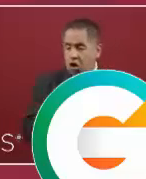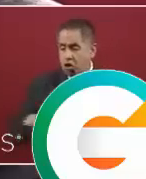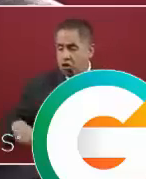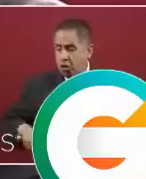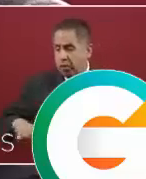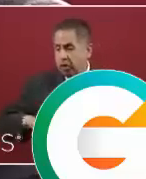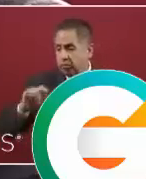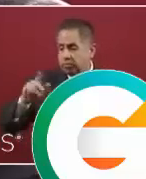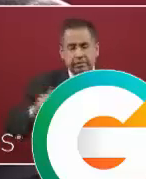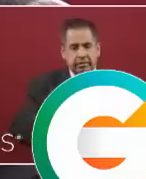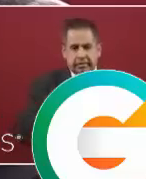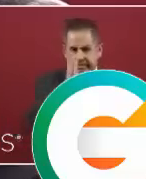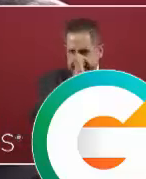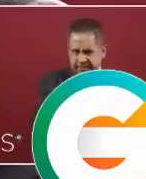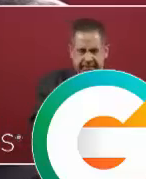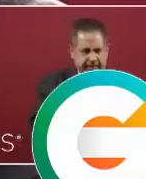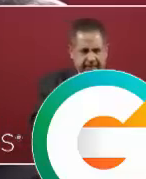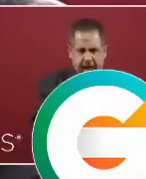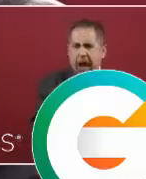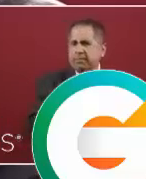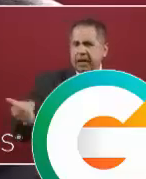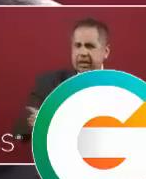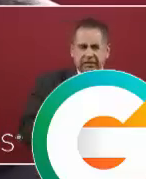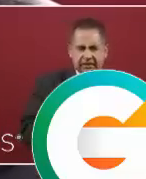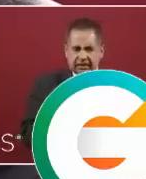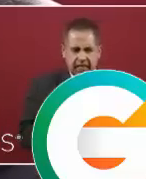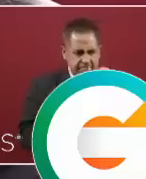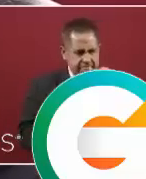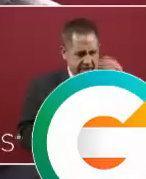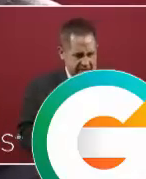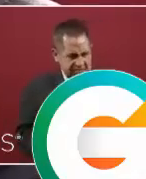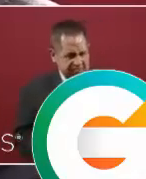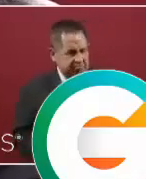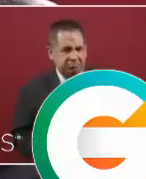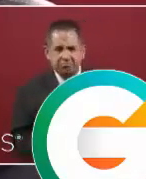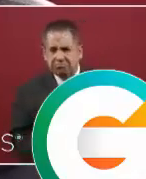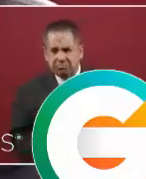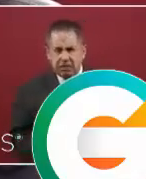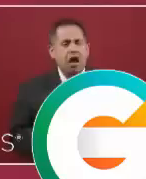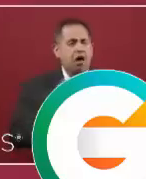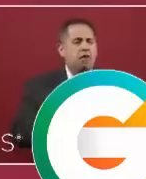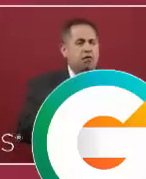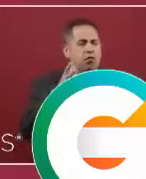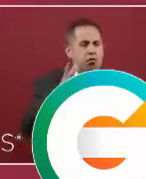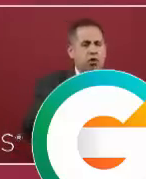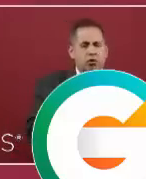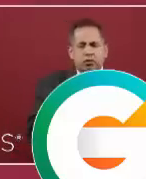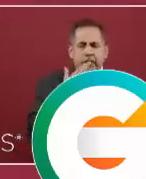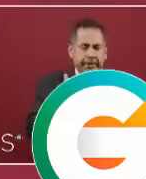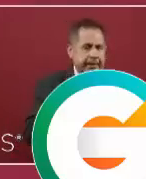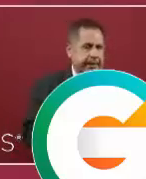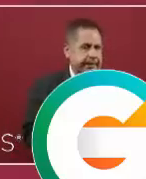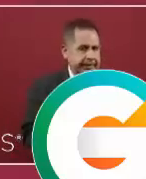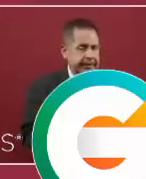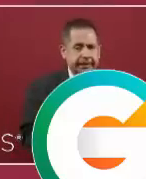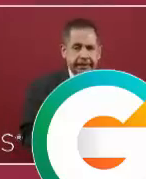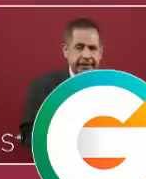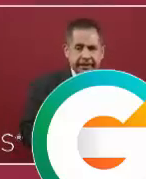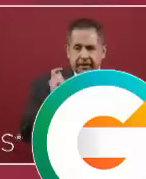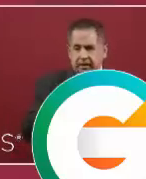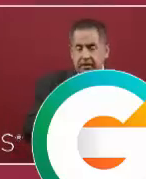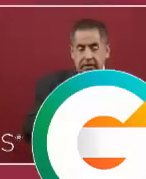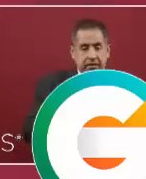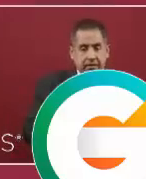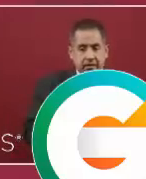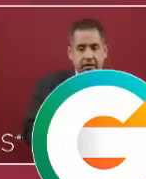las autoridades. Entonces van a haber resultados. No va a hacer